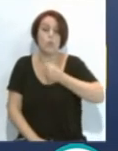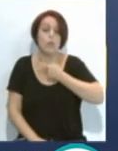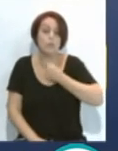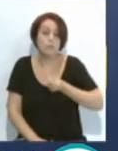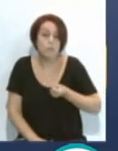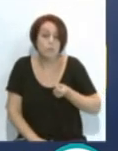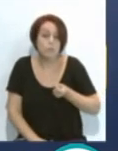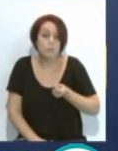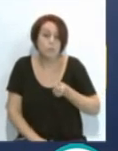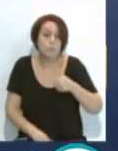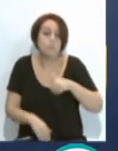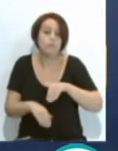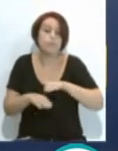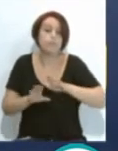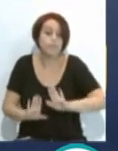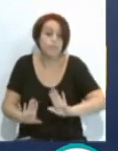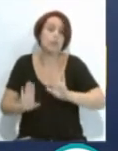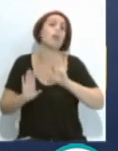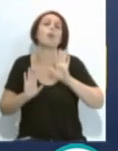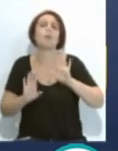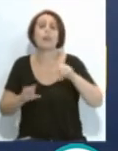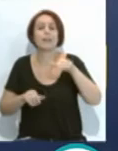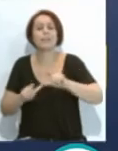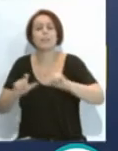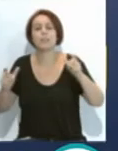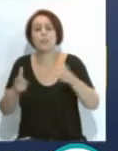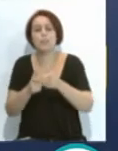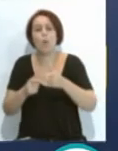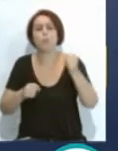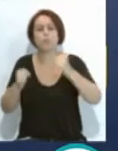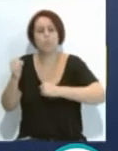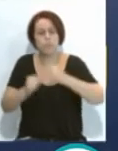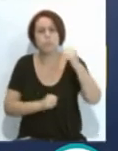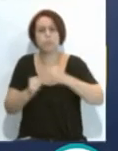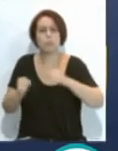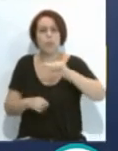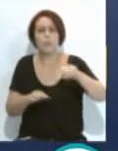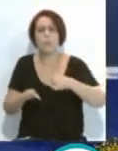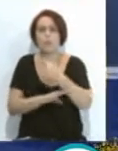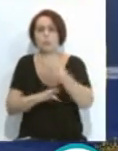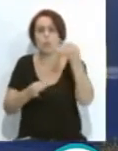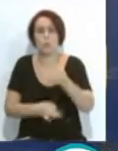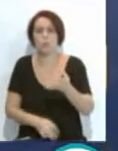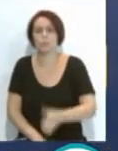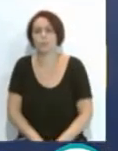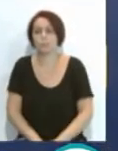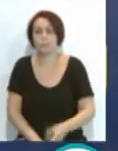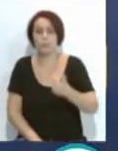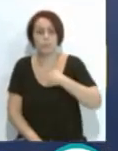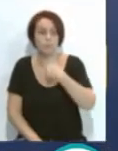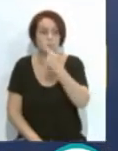que convencidísimo de que esta plantilla va a ser muy competitiva en primera división. Siempre he dicho